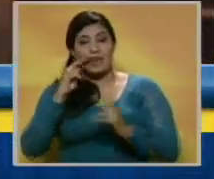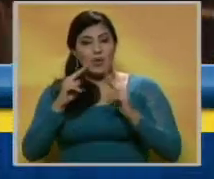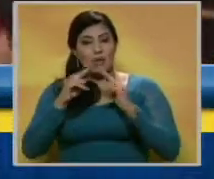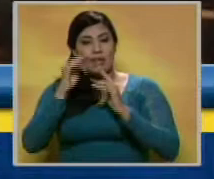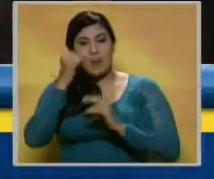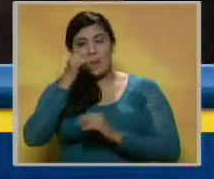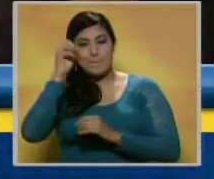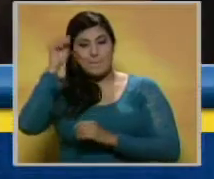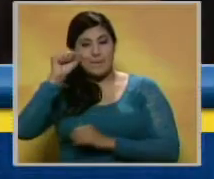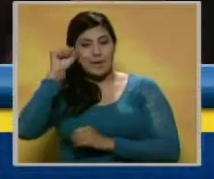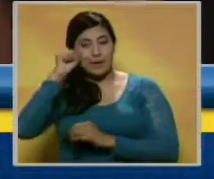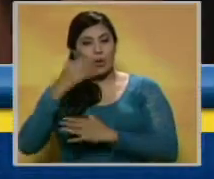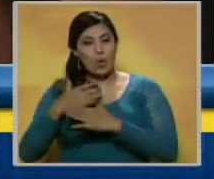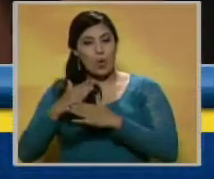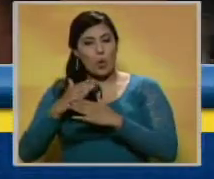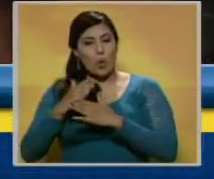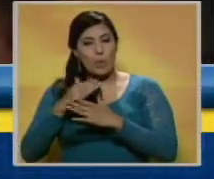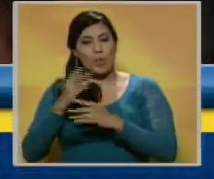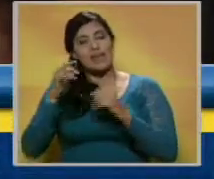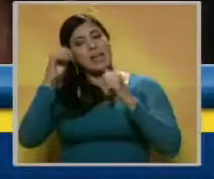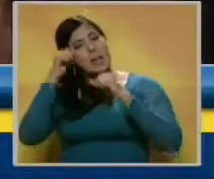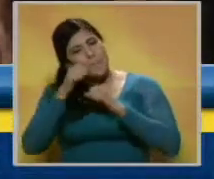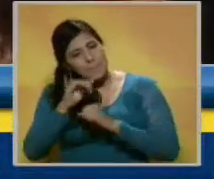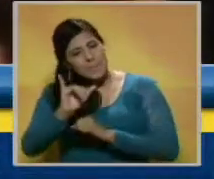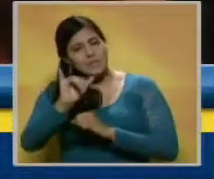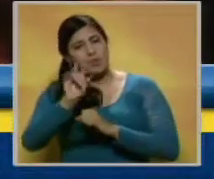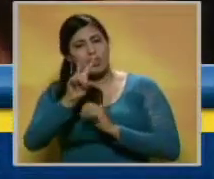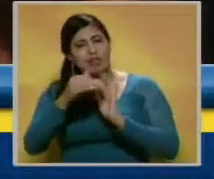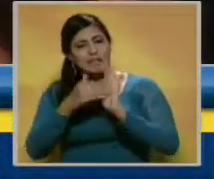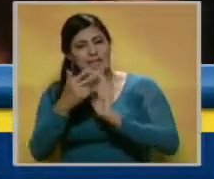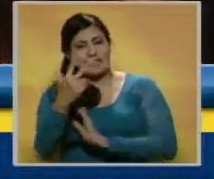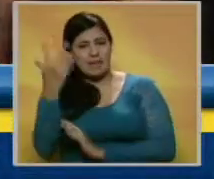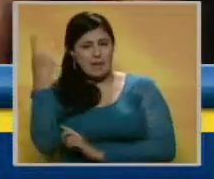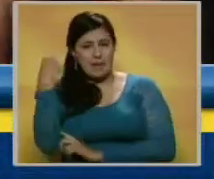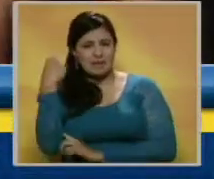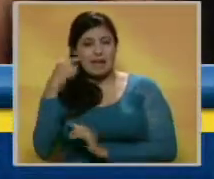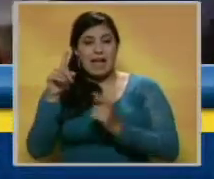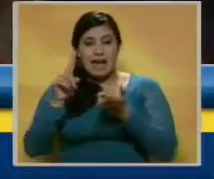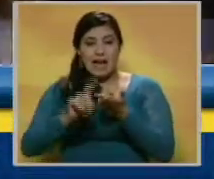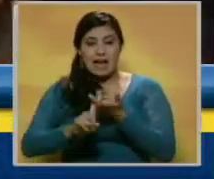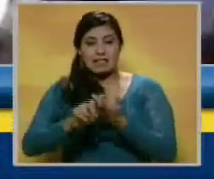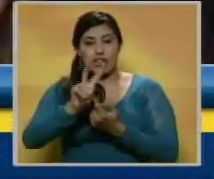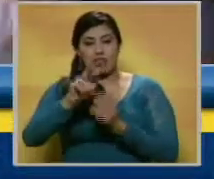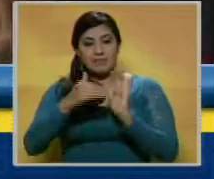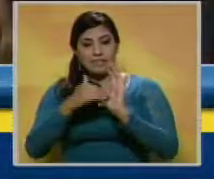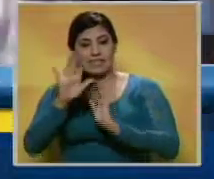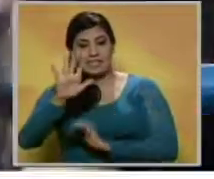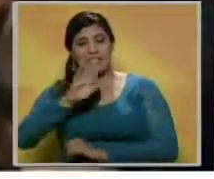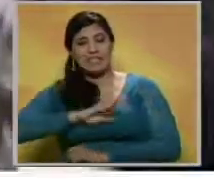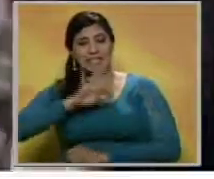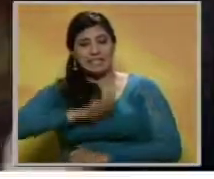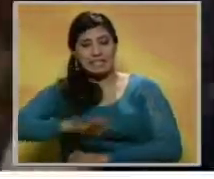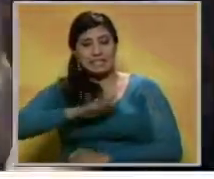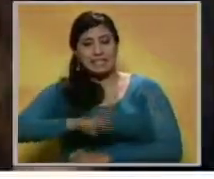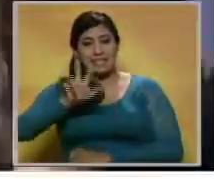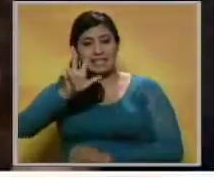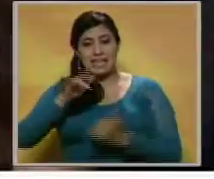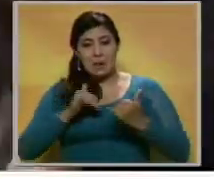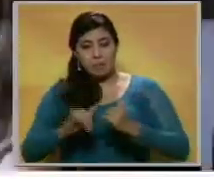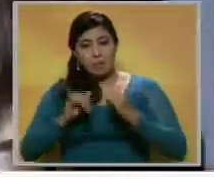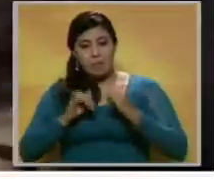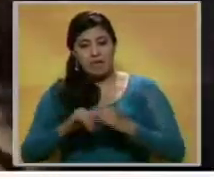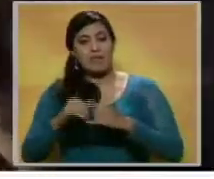Pearl Harbor y compartieron en la pantalla en el 2003. Se casaron en el 2005 y tuvieron 3 hijos juntos,